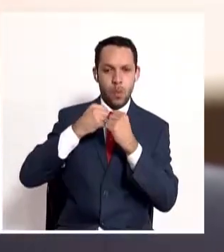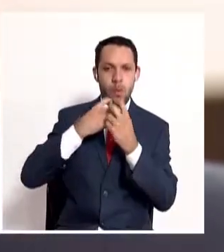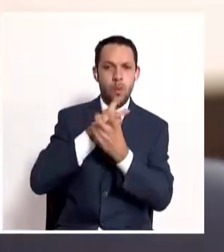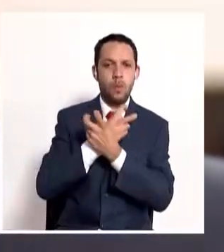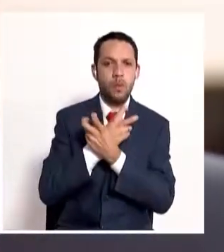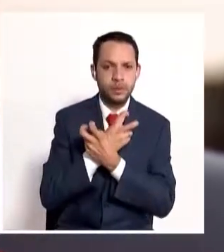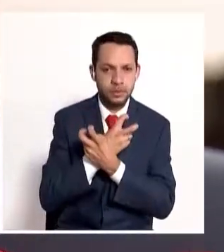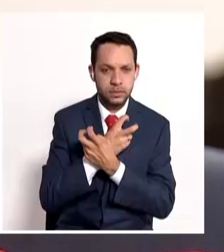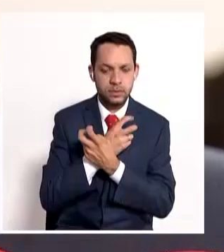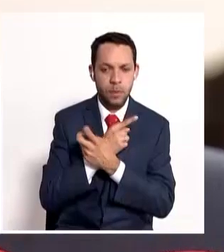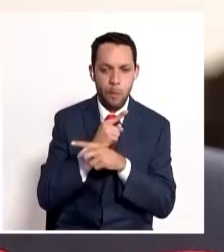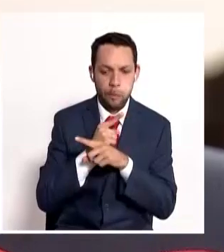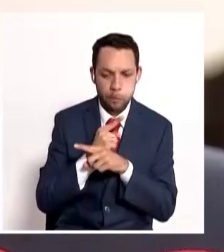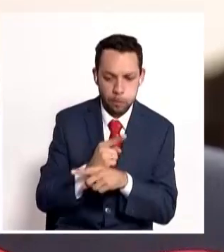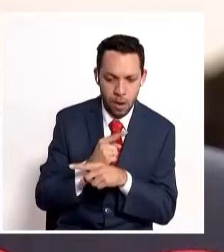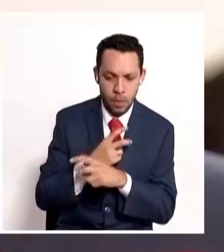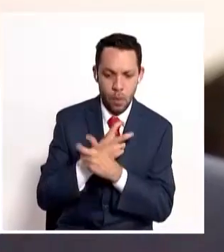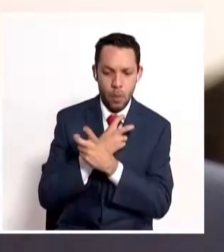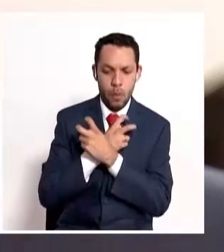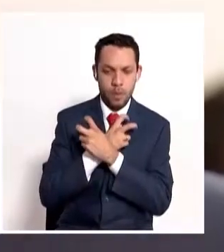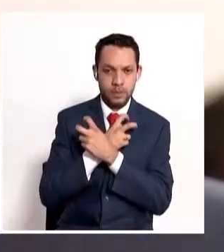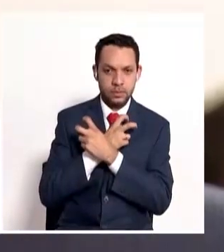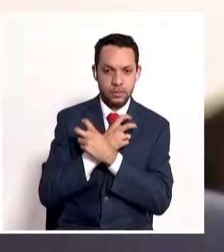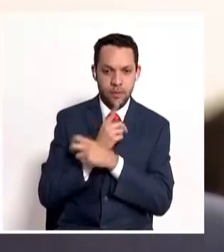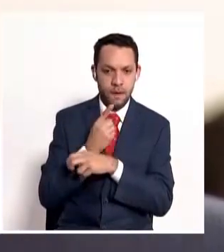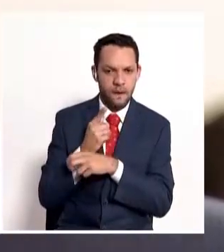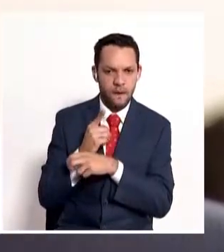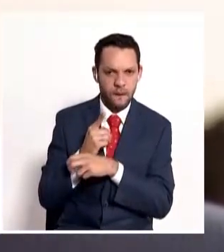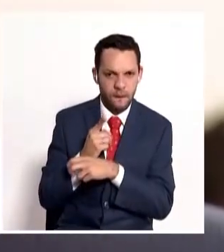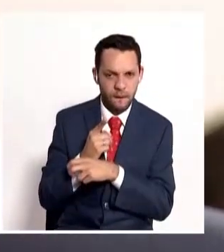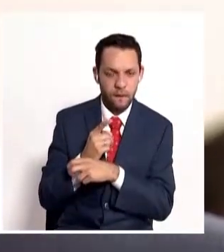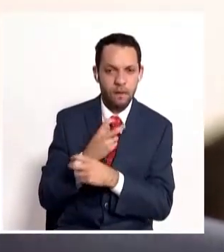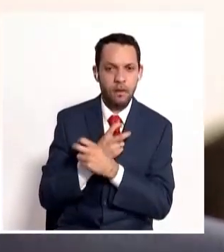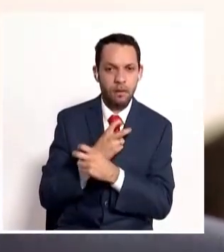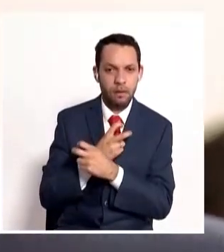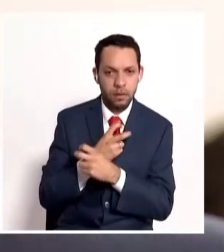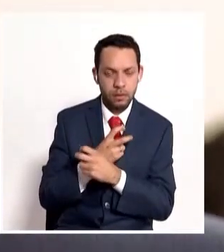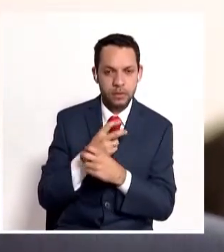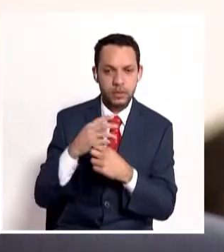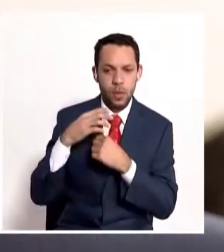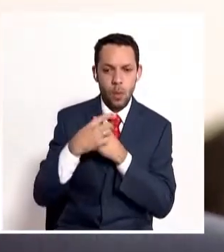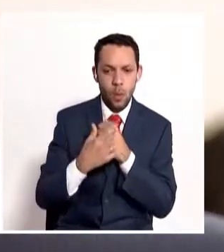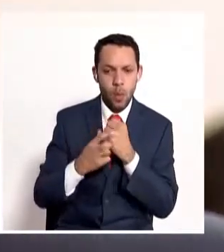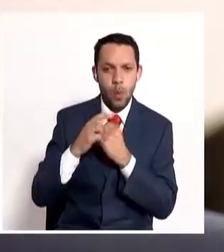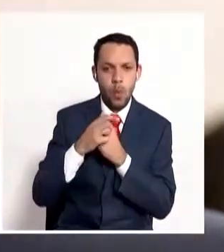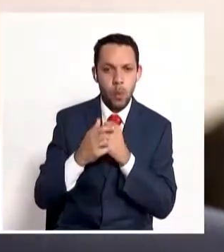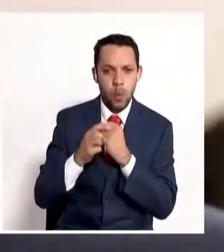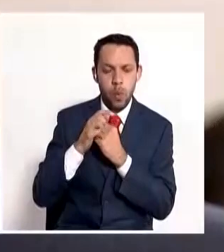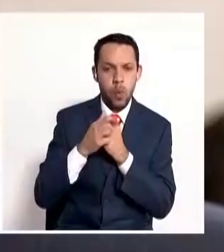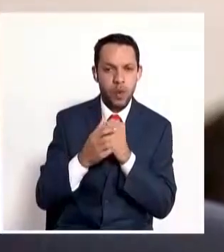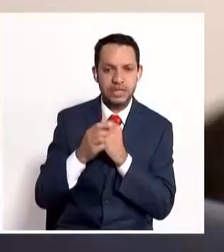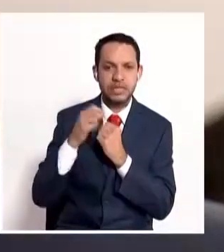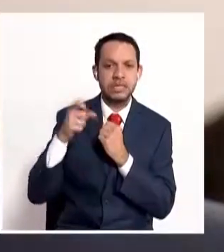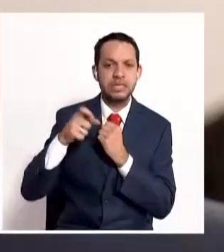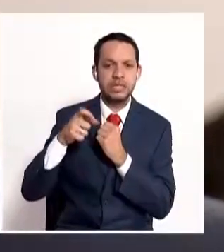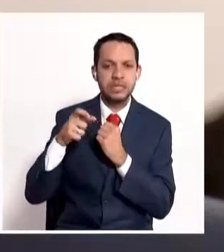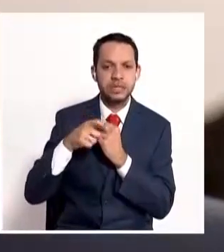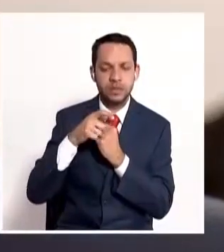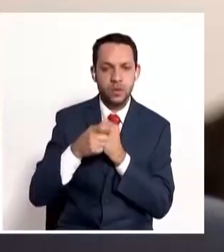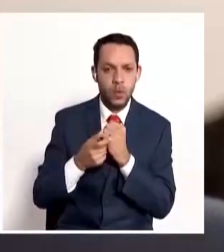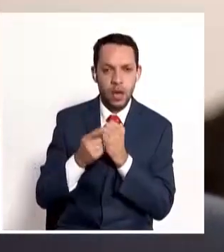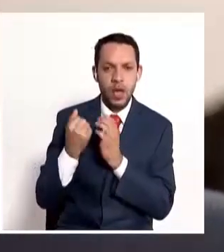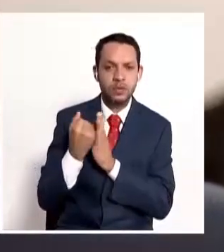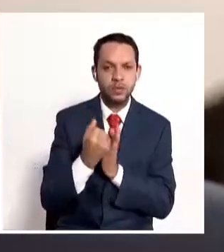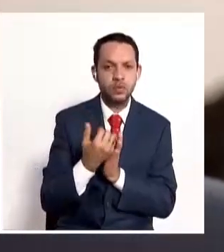cuando este hueso para que haya digamos que lubricación y movimiento necesita estar recubierto eso queremos